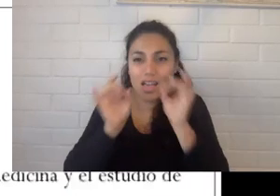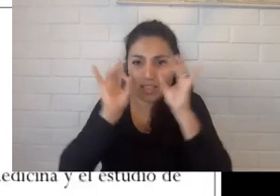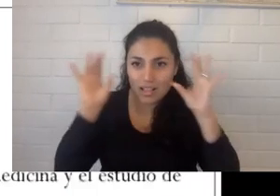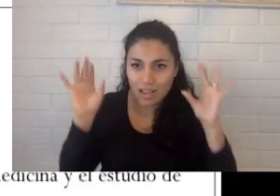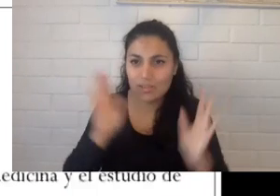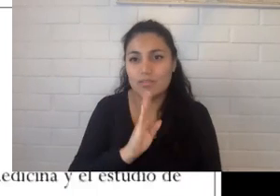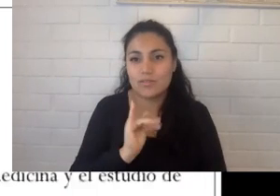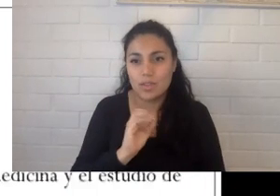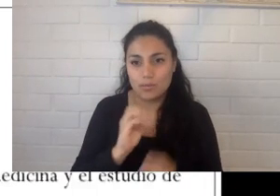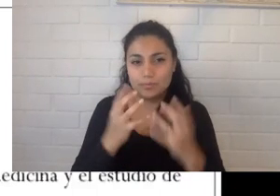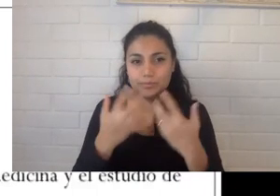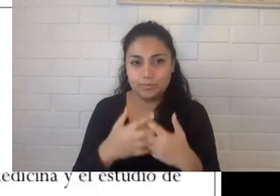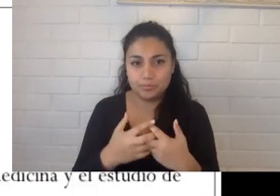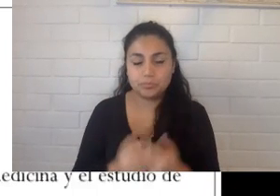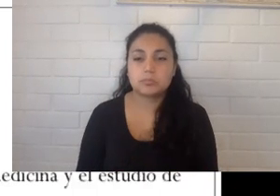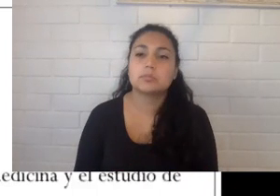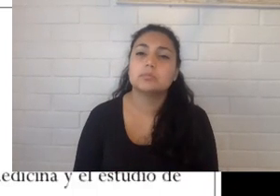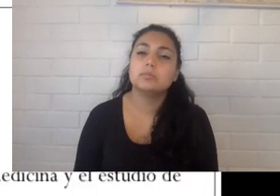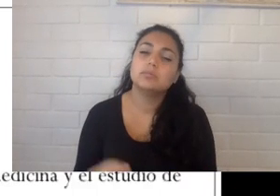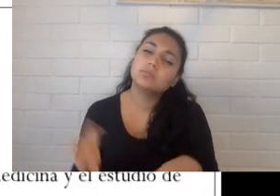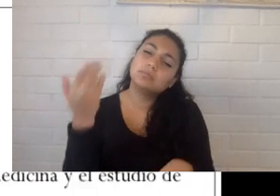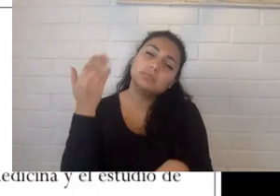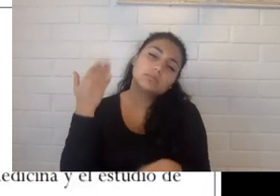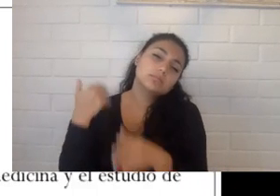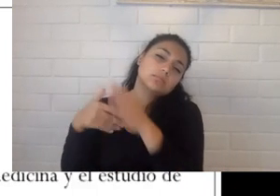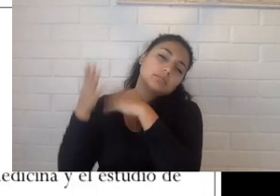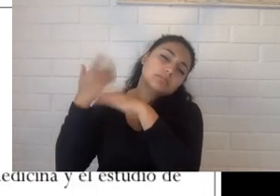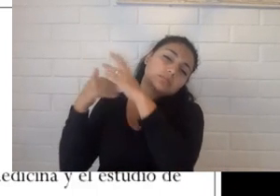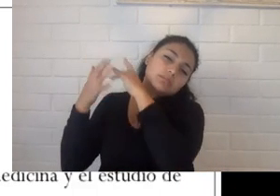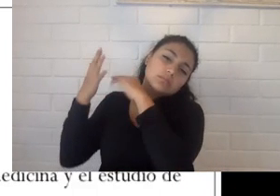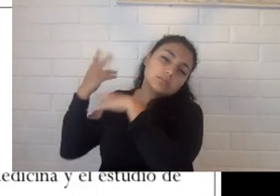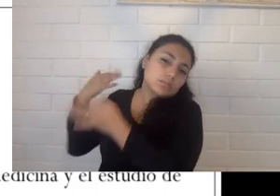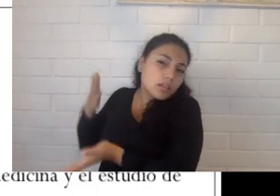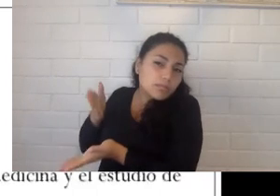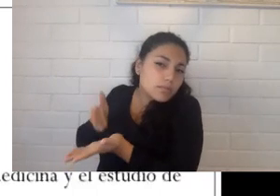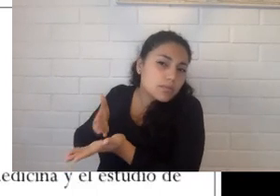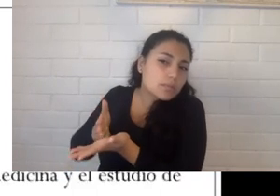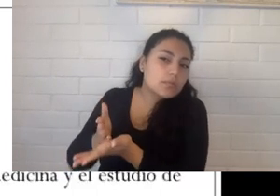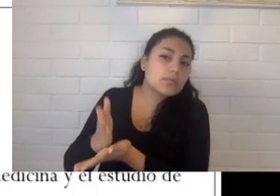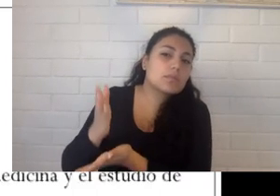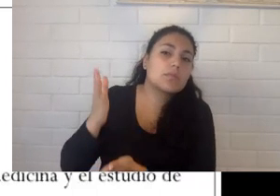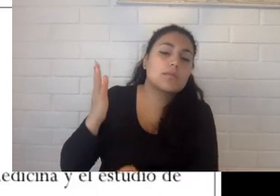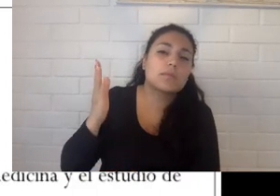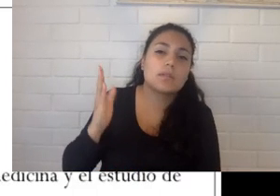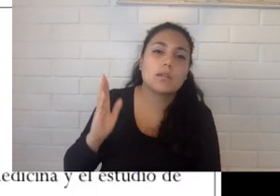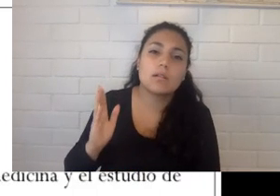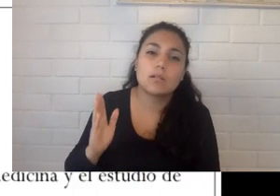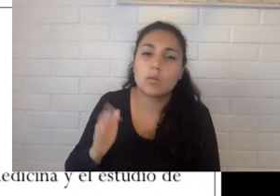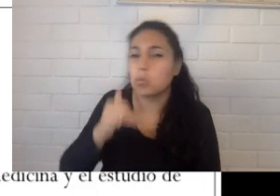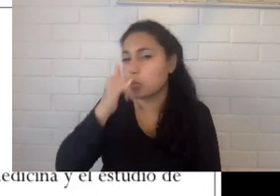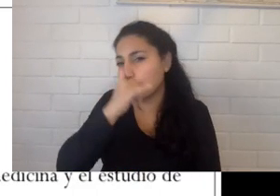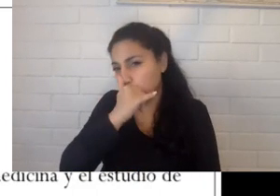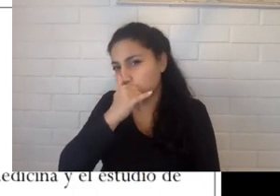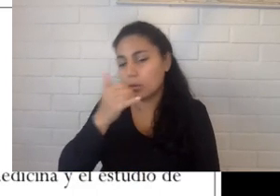¿ya? Si nosotros nos vamos un poco más al orígenes de la biomecánica, vamos a entender que viene hace